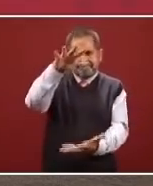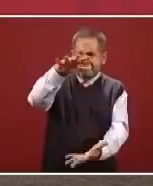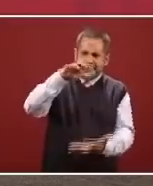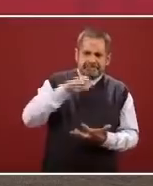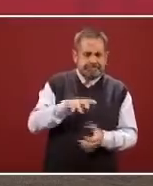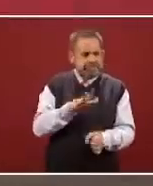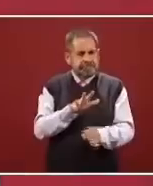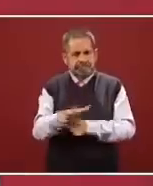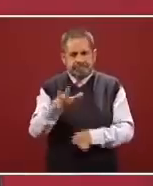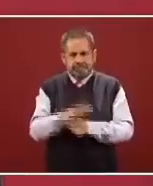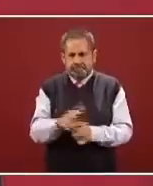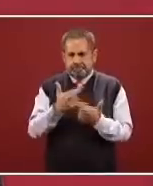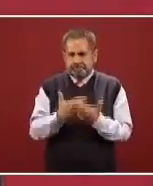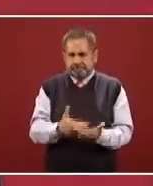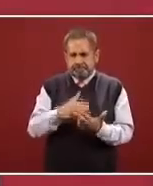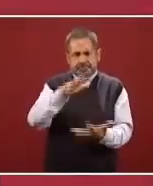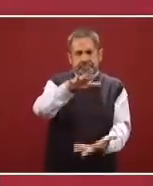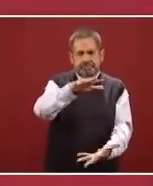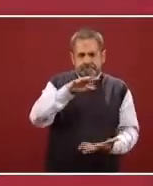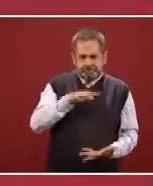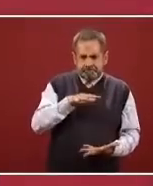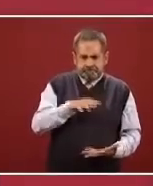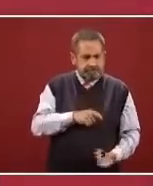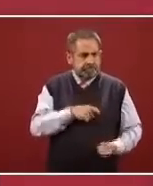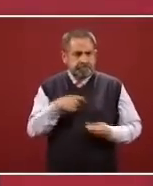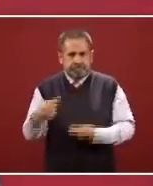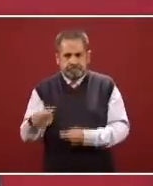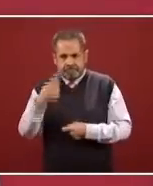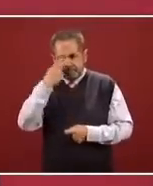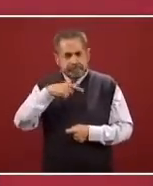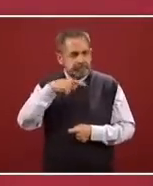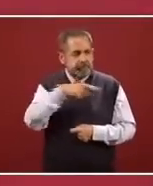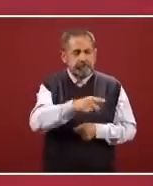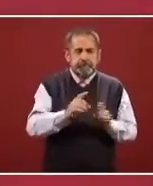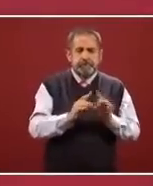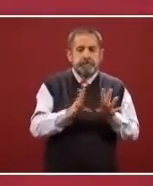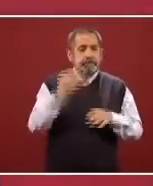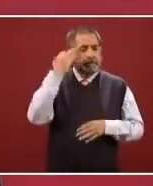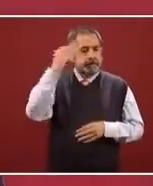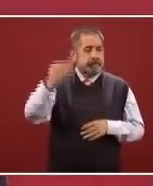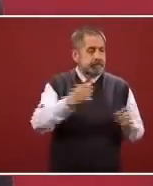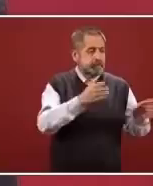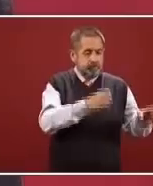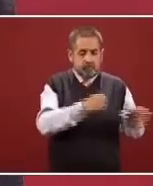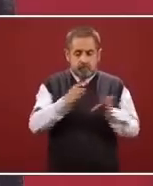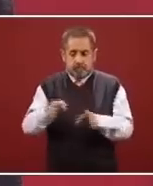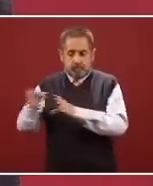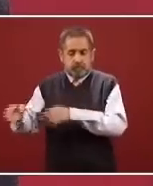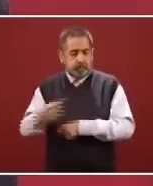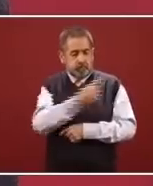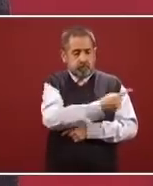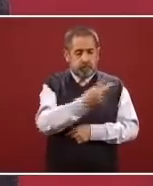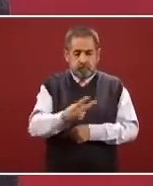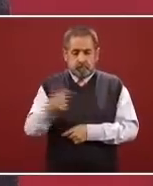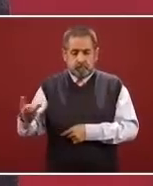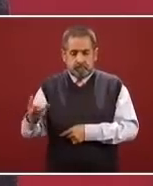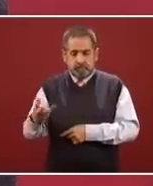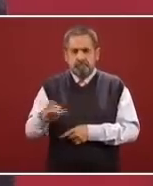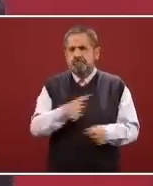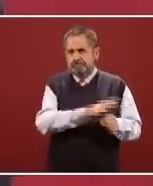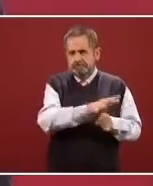suficiente para encarar el primer escenario y parte del segundo escenario, diría, o el segundo escenario